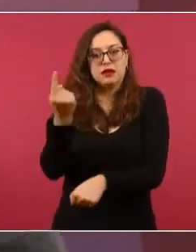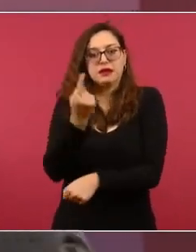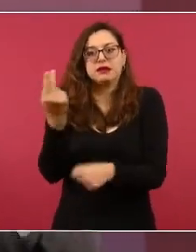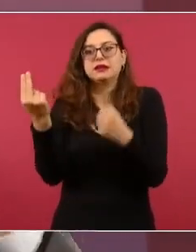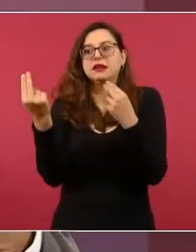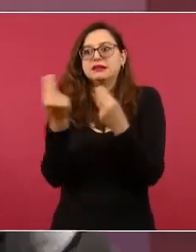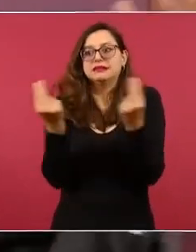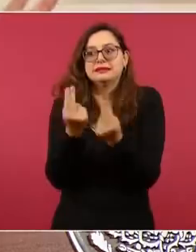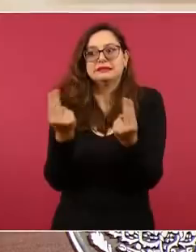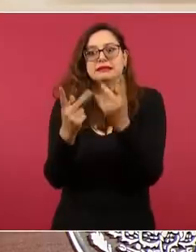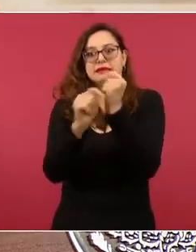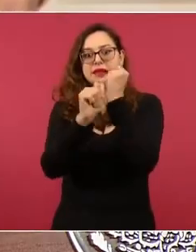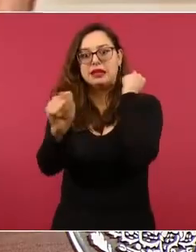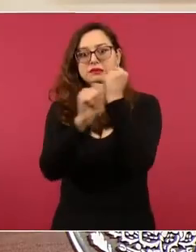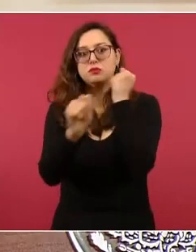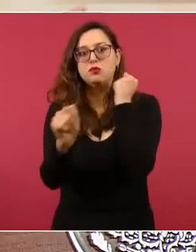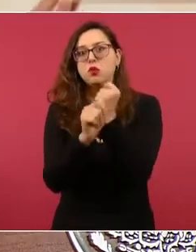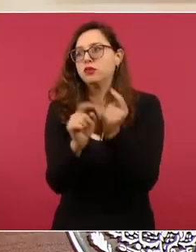Después de